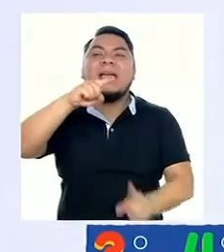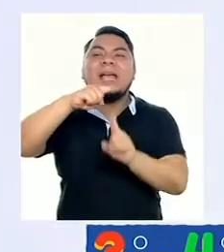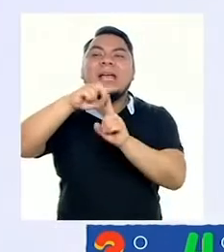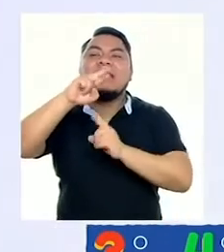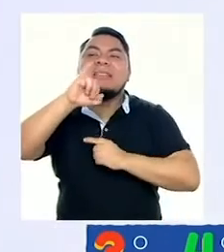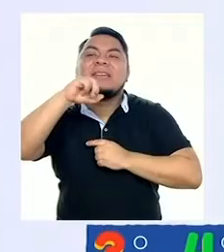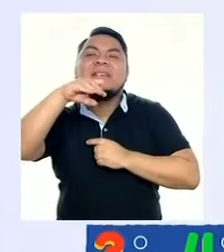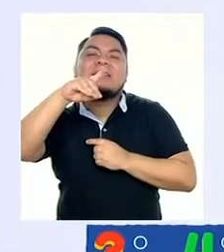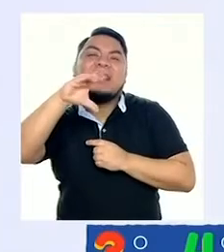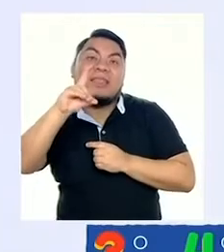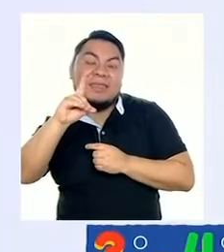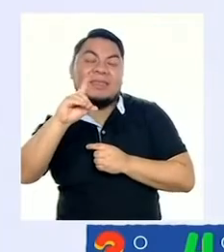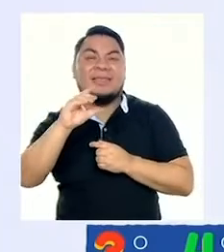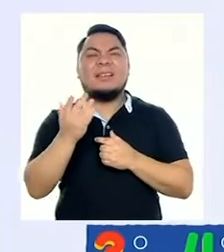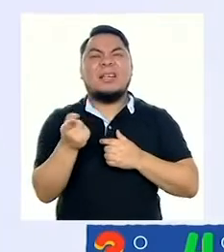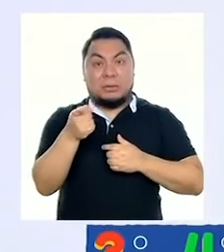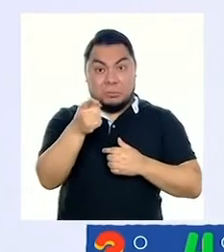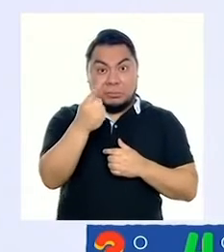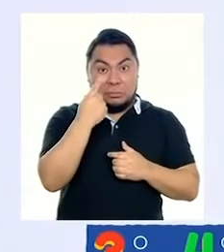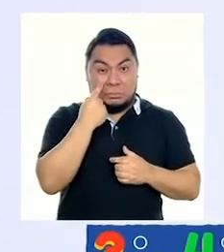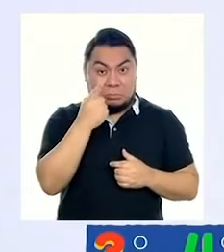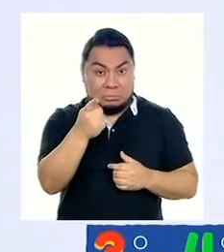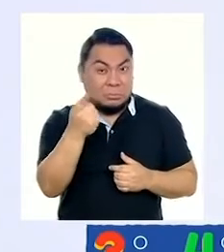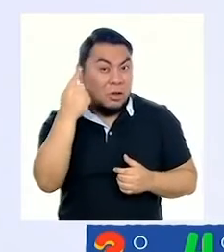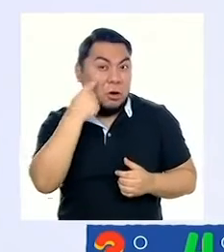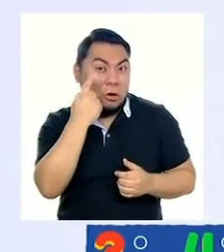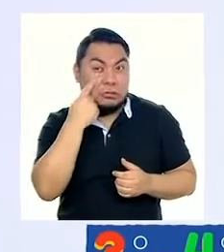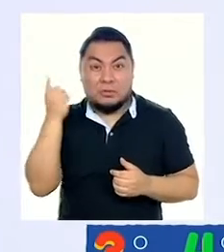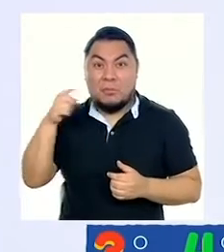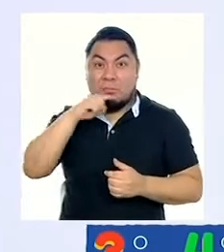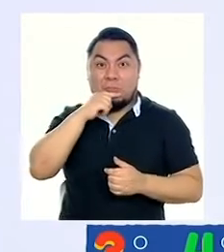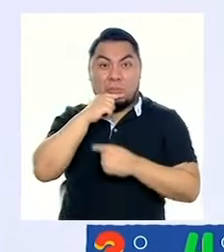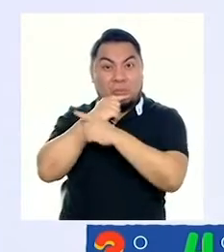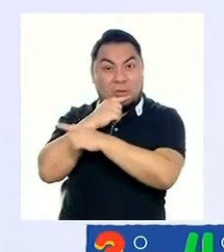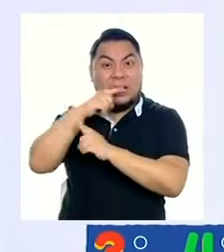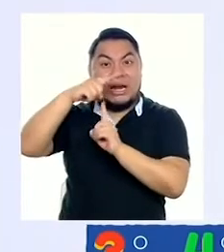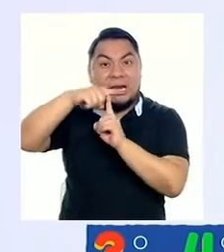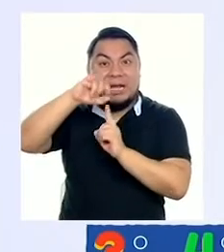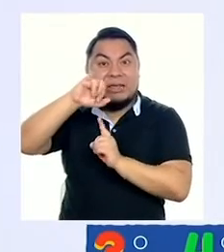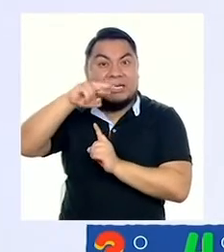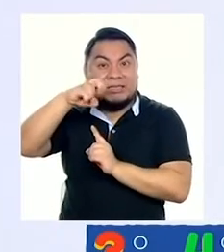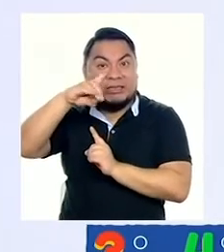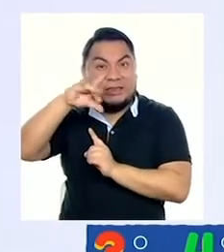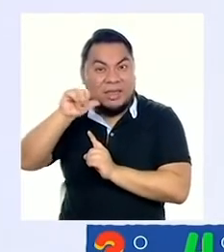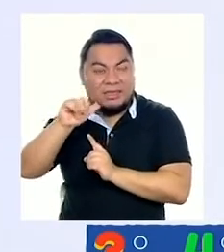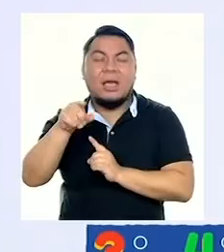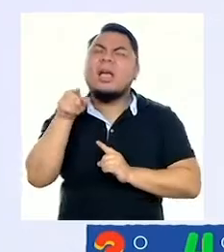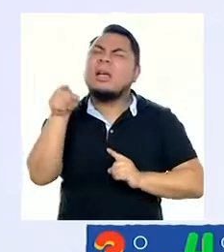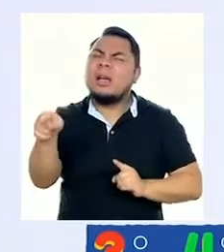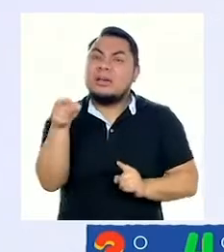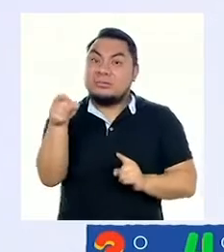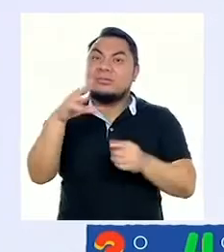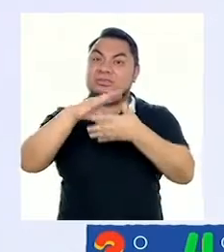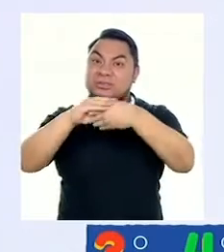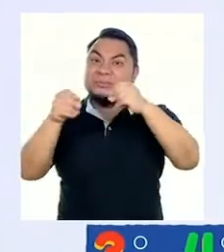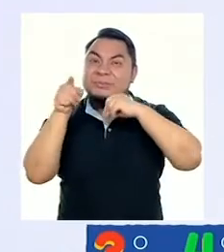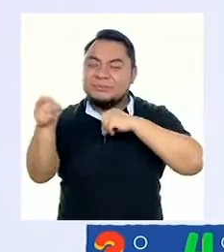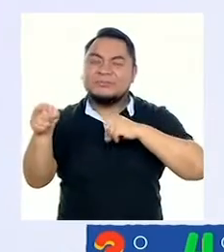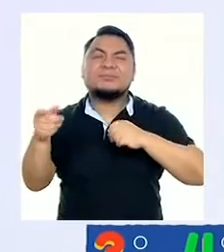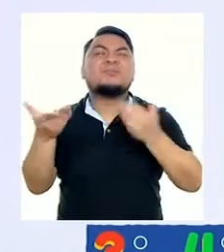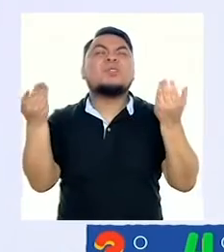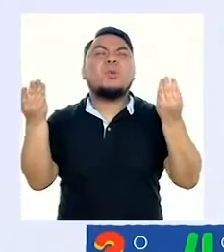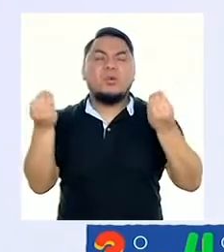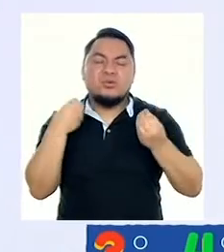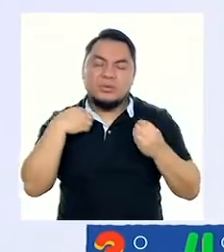Enríquez. ¿Alguna vez han escuchado hablar sobre ella? Les cuento que para escribir su biografía me puse a